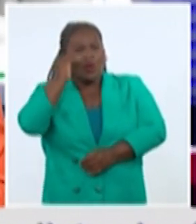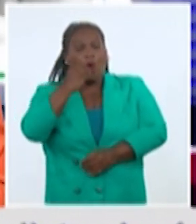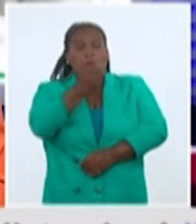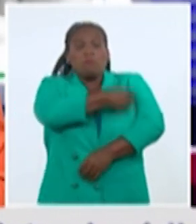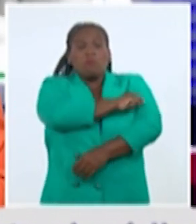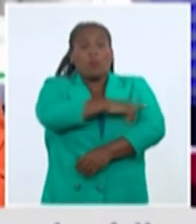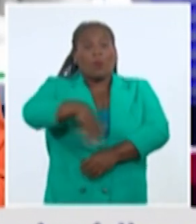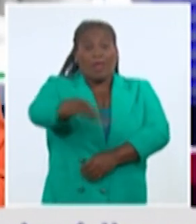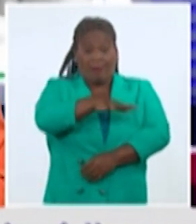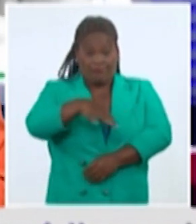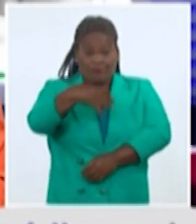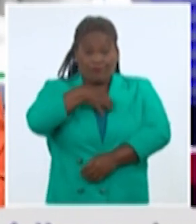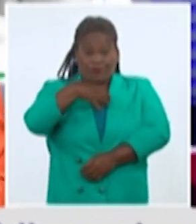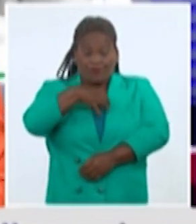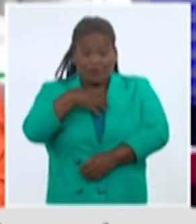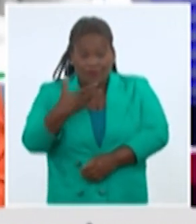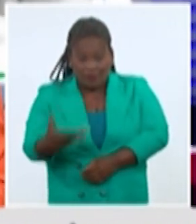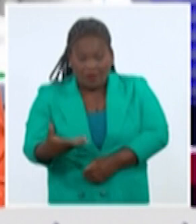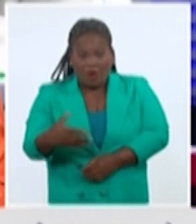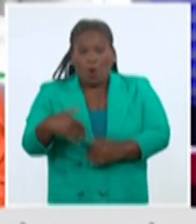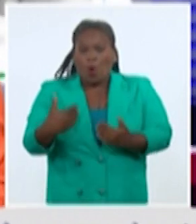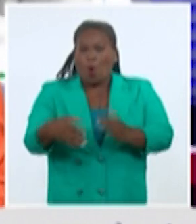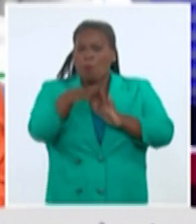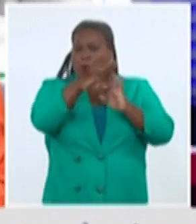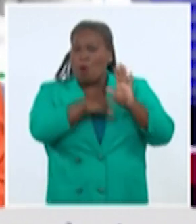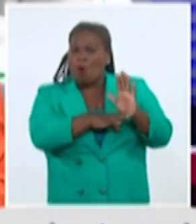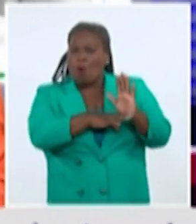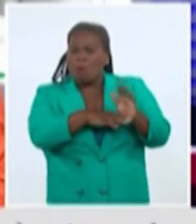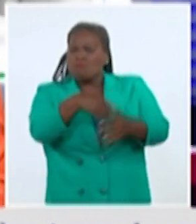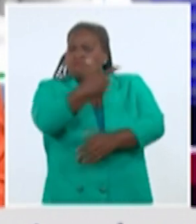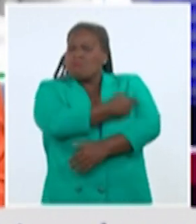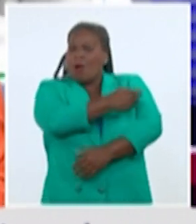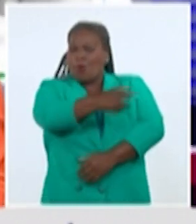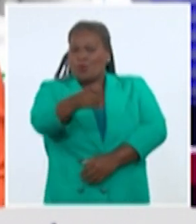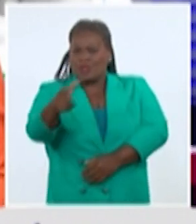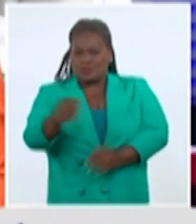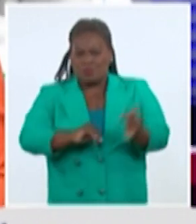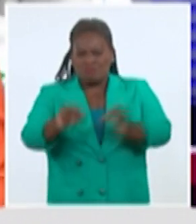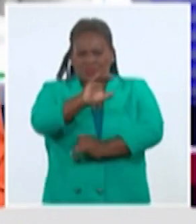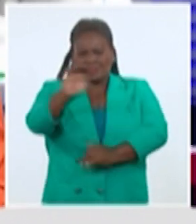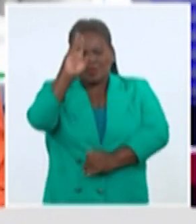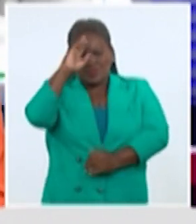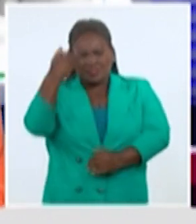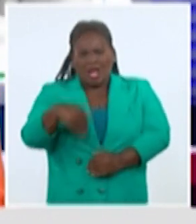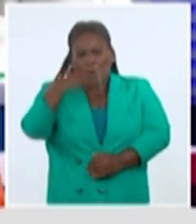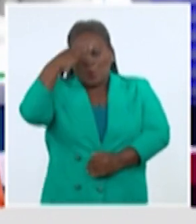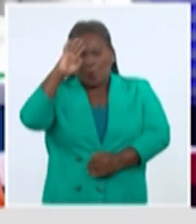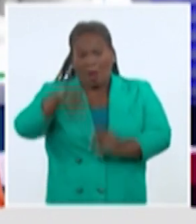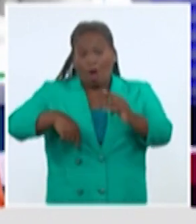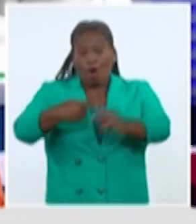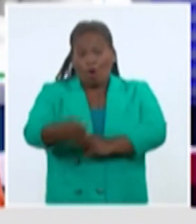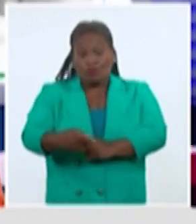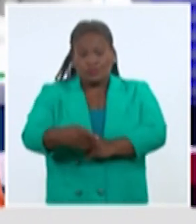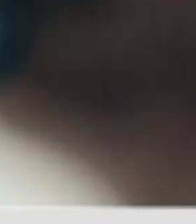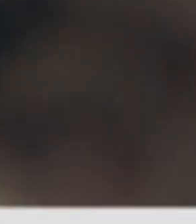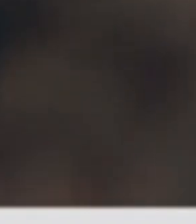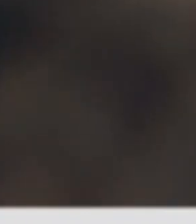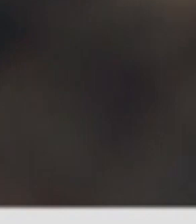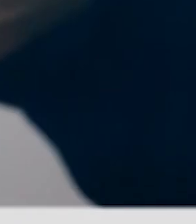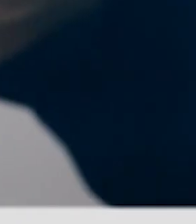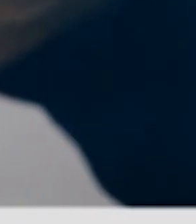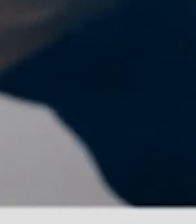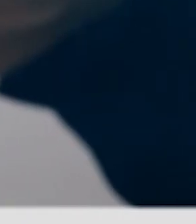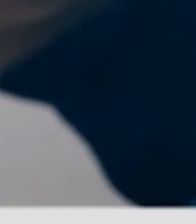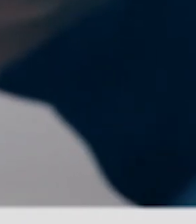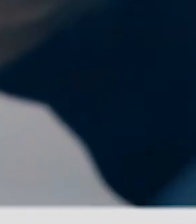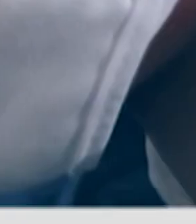la población sobre el programa de vacunación del Ministerio de Salud Pública contra el SARS-CoV-2.